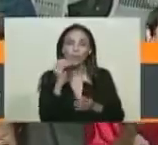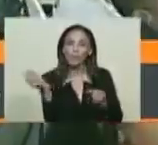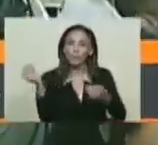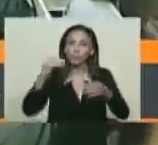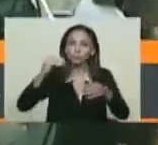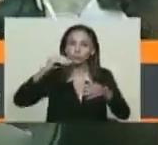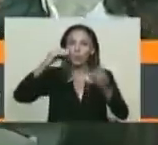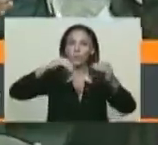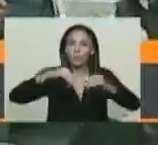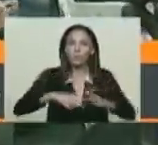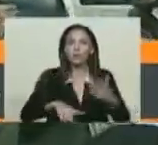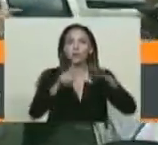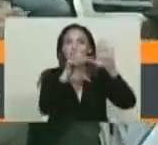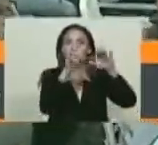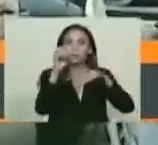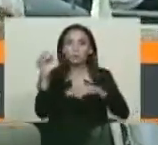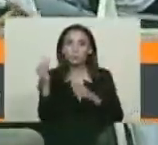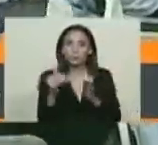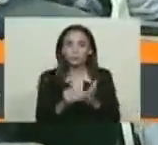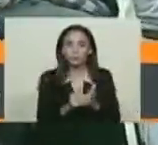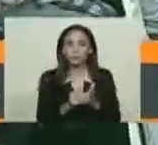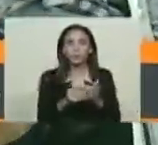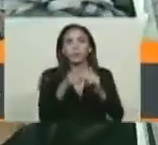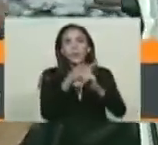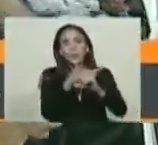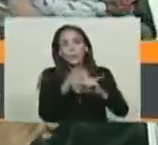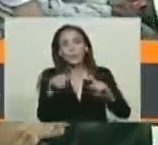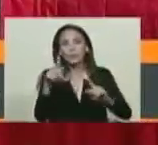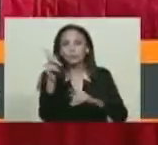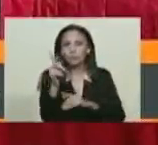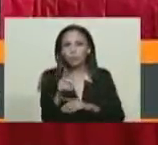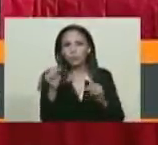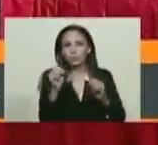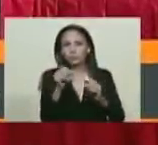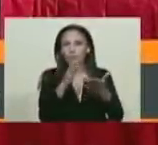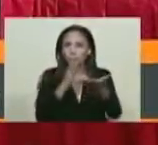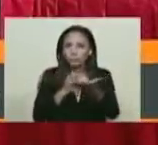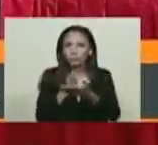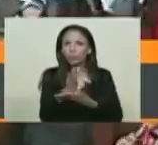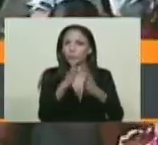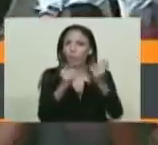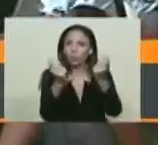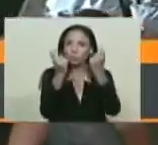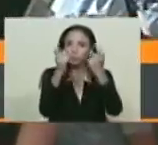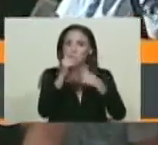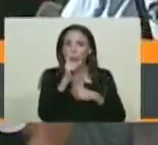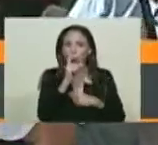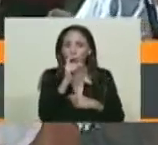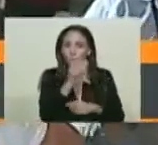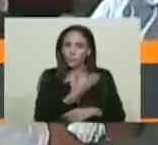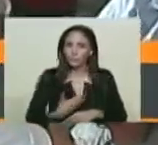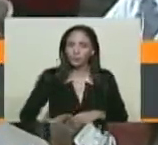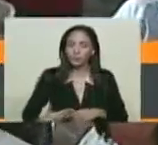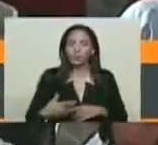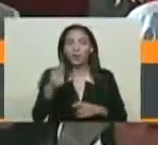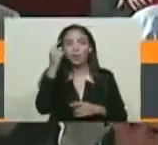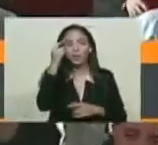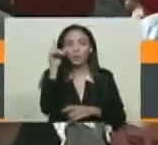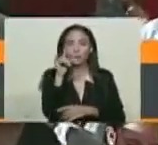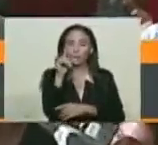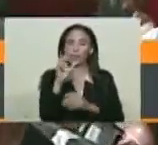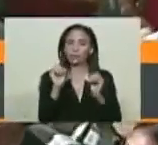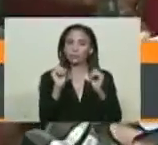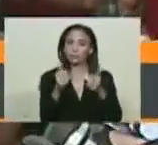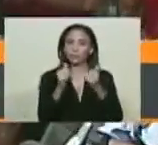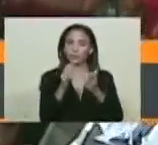los 600.000. Pero también, siguiendo su instrucción, presidente, el día lunes aperturamos